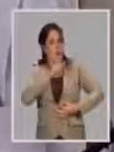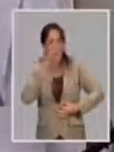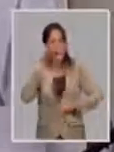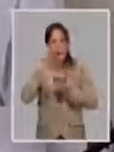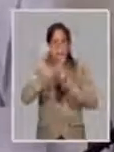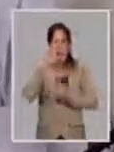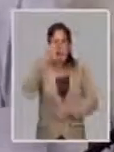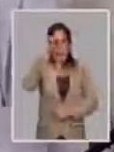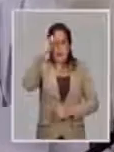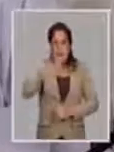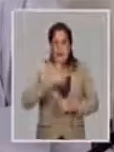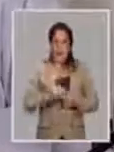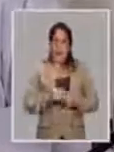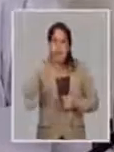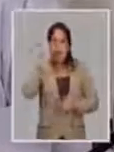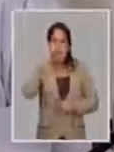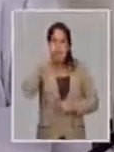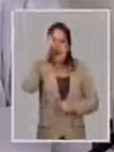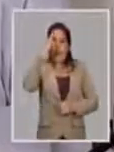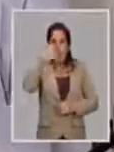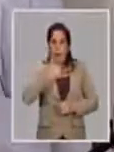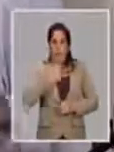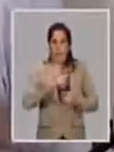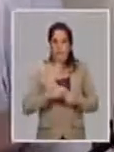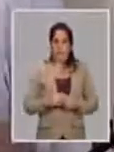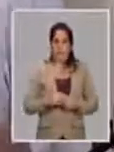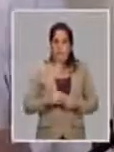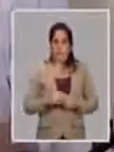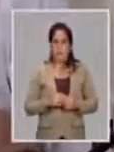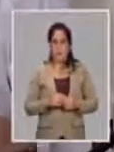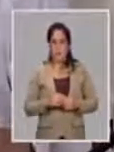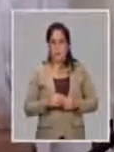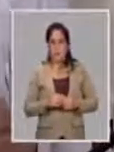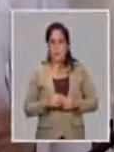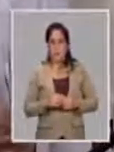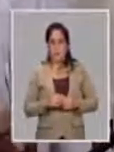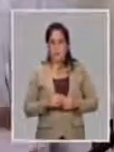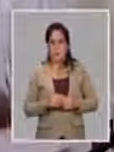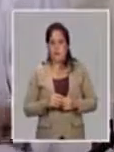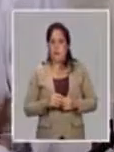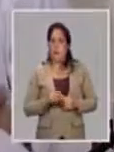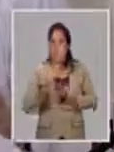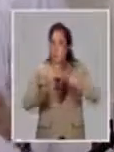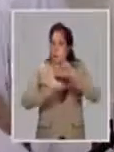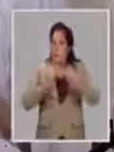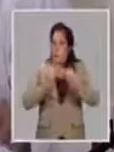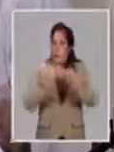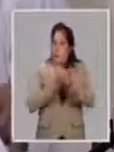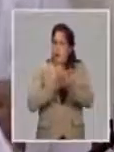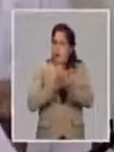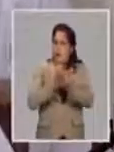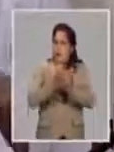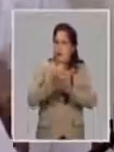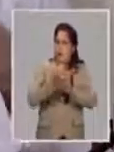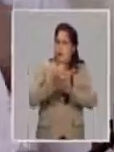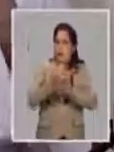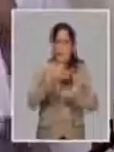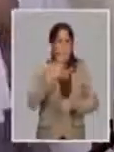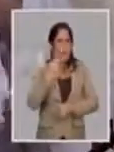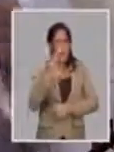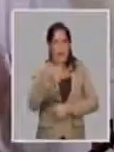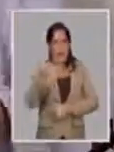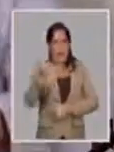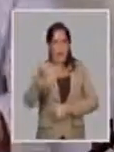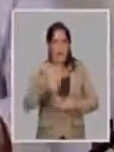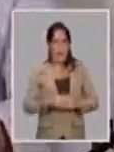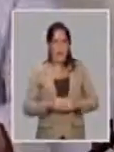candidato Mambisa y Abdala. Vamos a hablar un poco más de Abdala, que ha ido avanzando de una forma